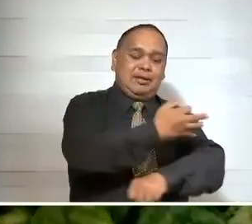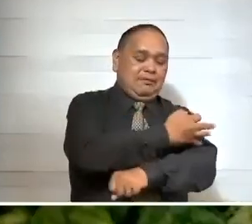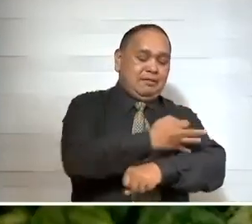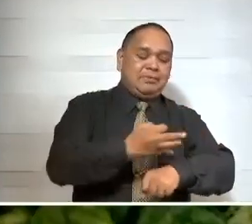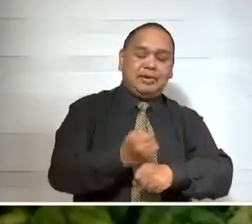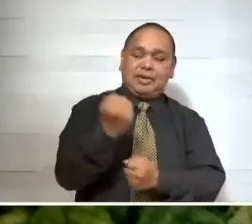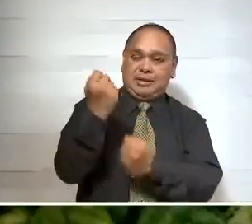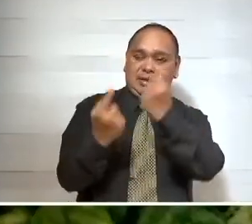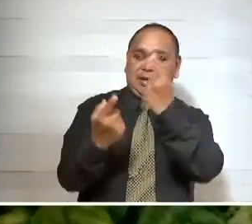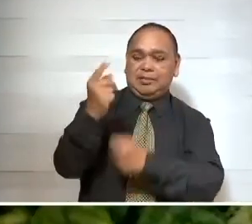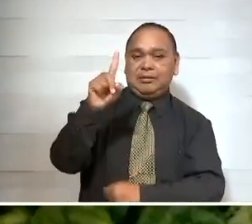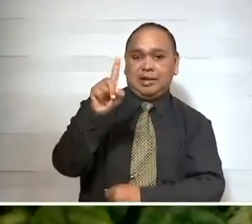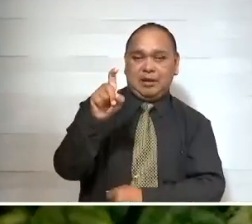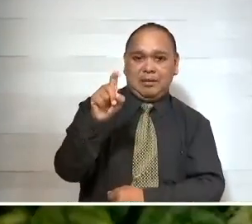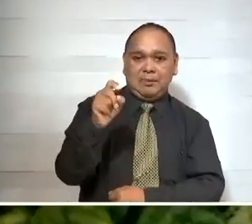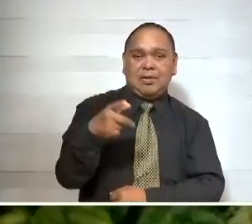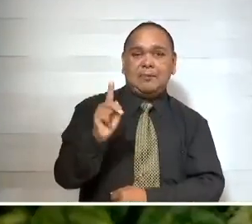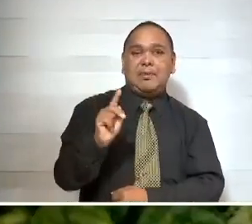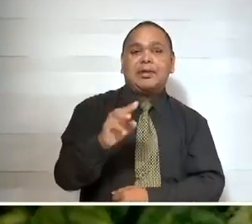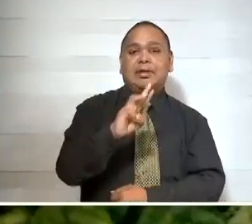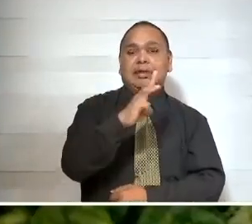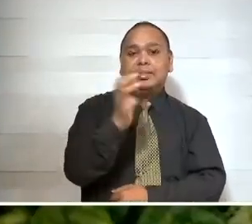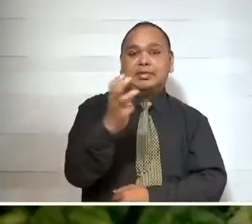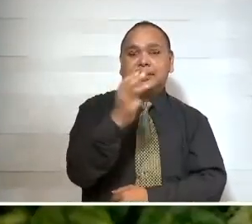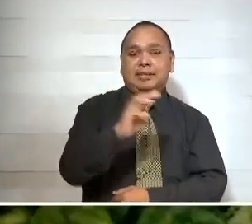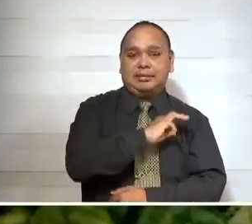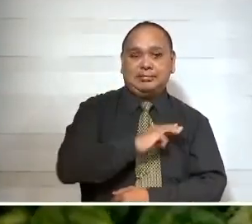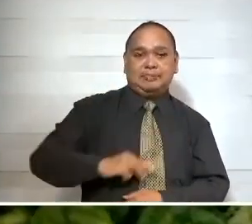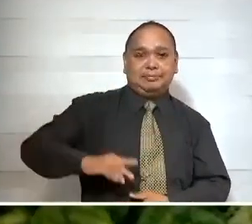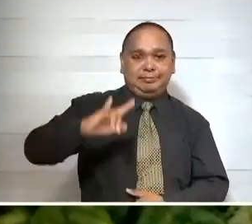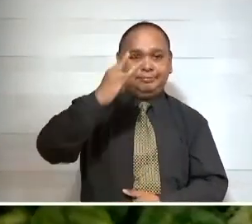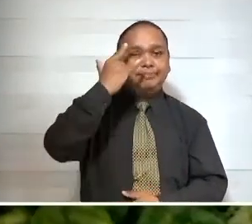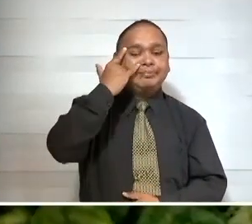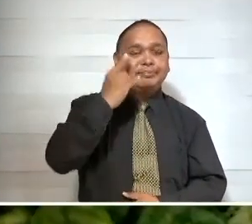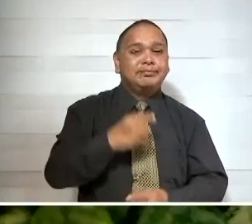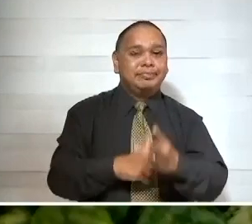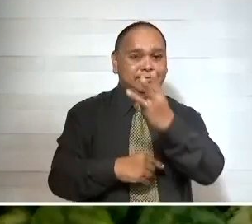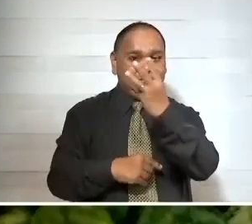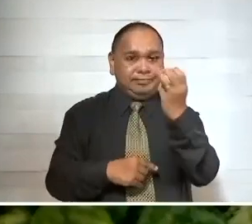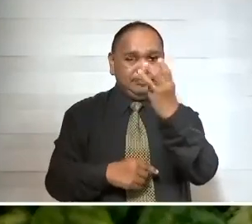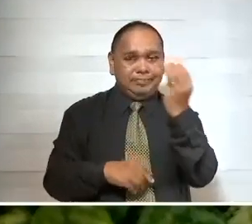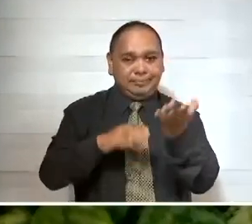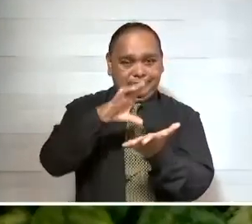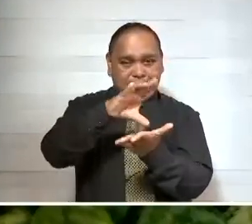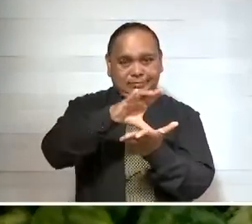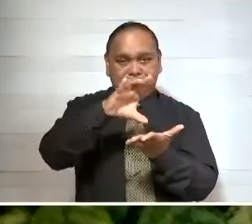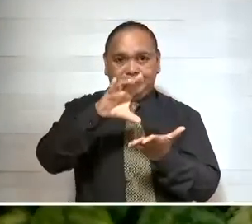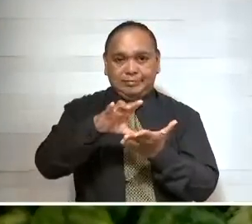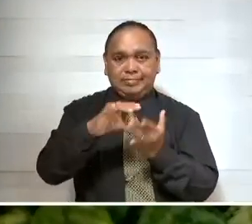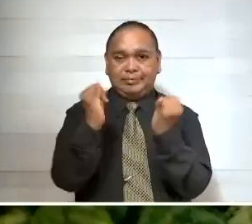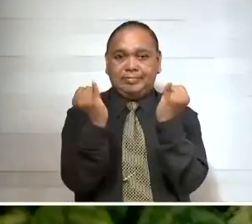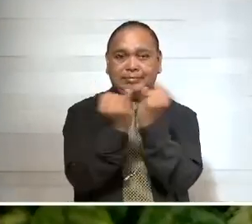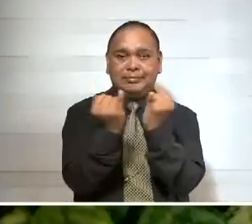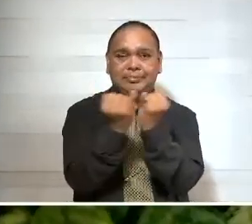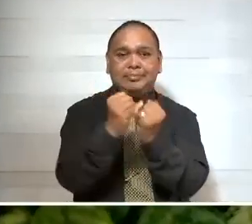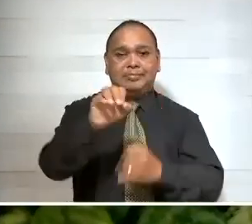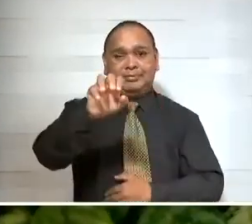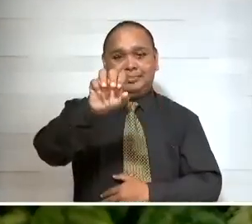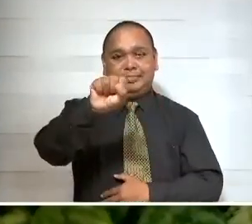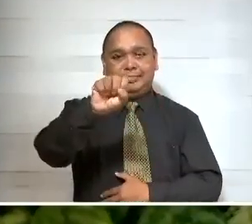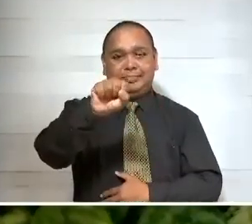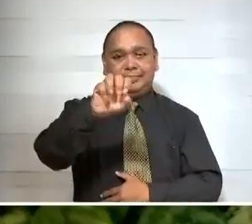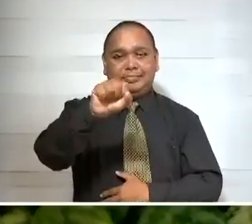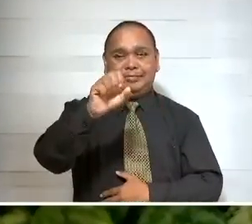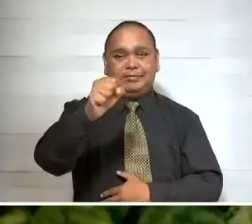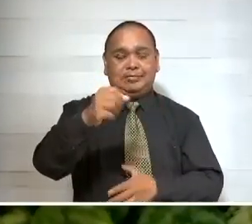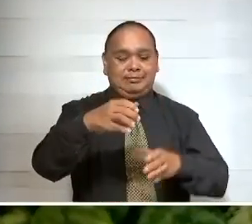poco. 300 van a ser del municipio de Campeche, 300 van a ser del municipio de Carmen y vamos a entregar 60 captadores